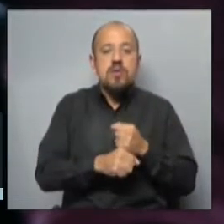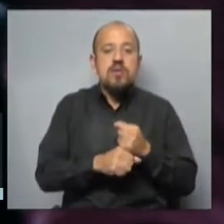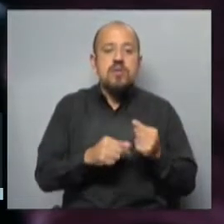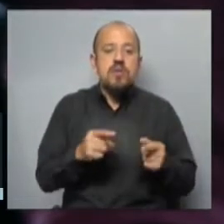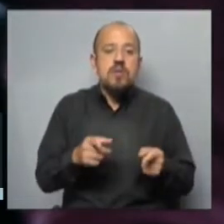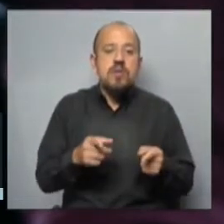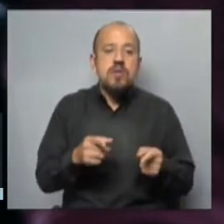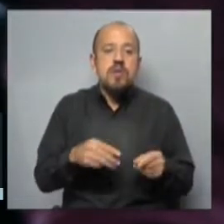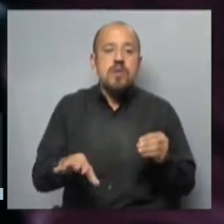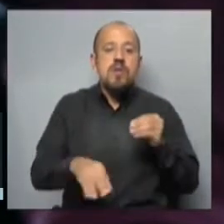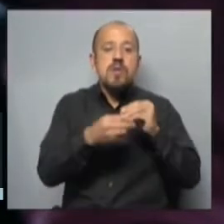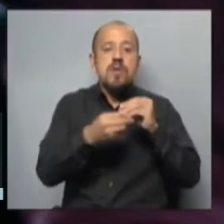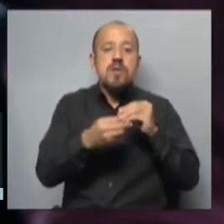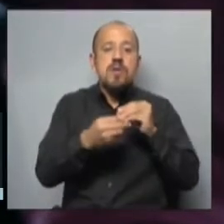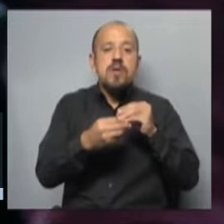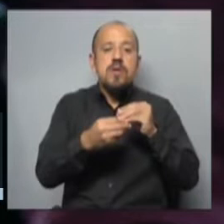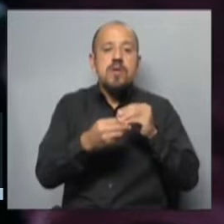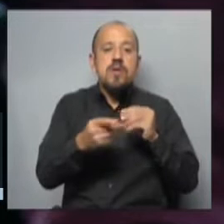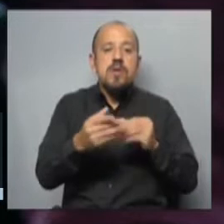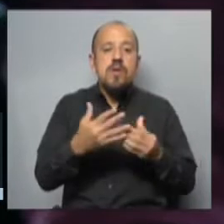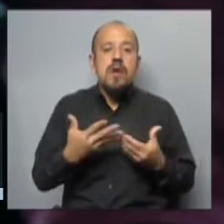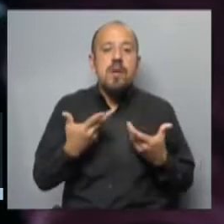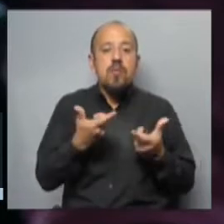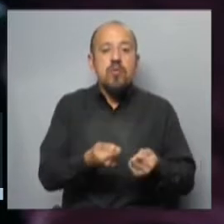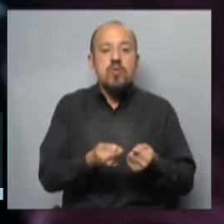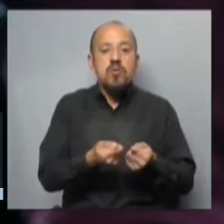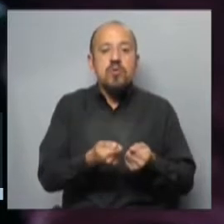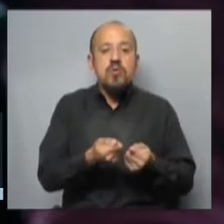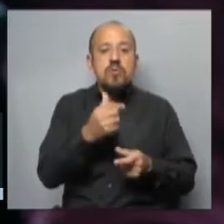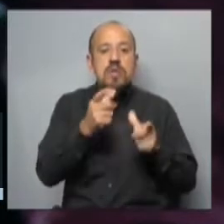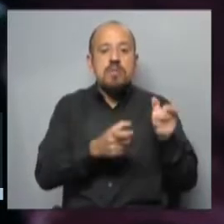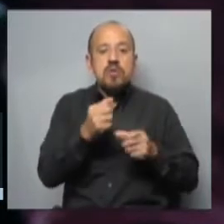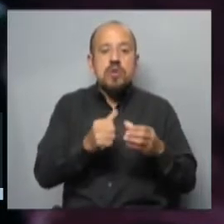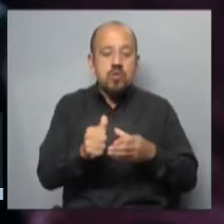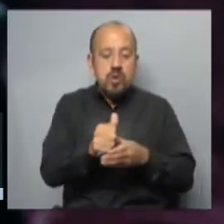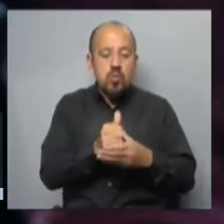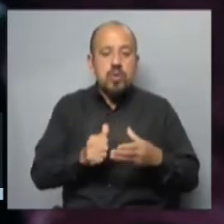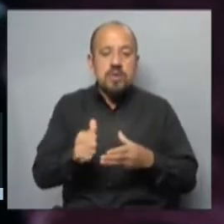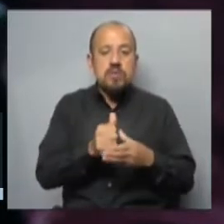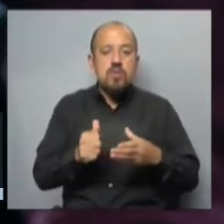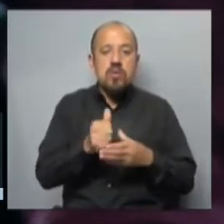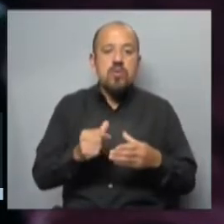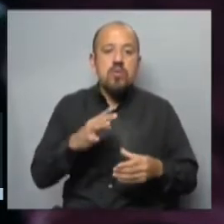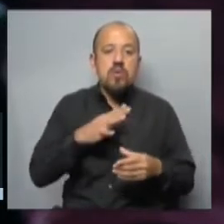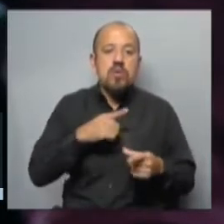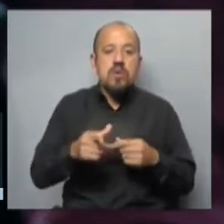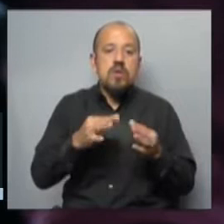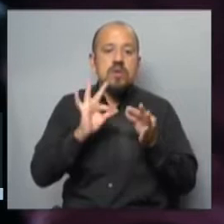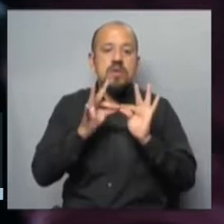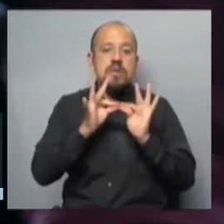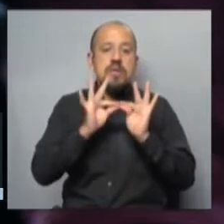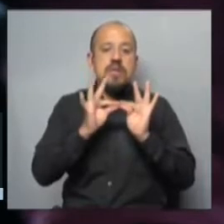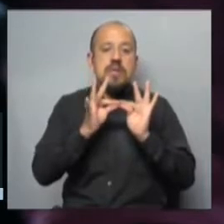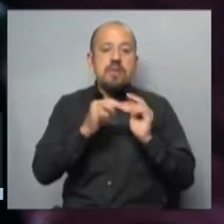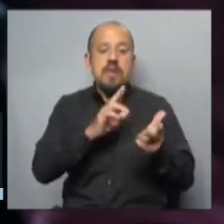e incorporar la figura de del apoyo para la persona con autismo así como hay el intérprete de lengua de señas